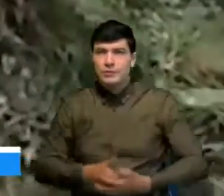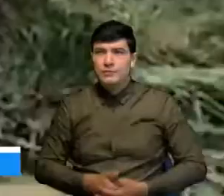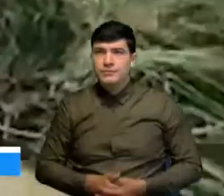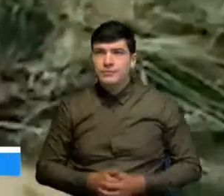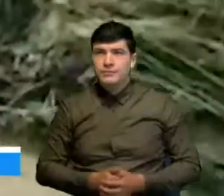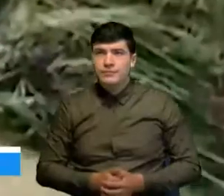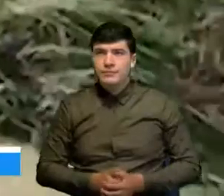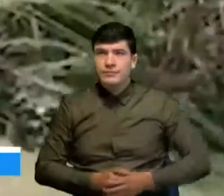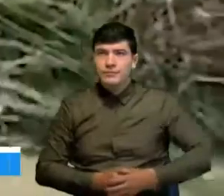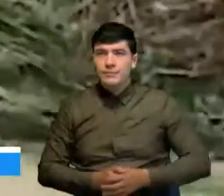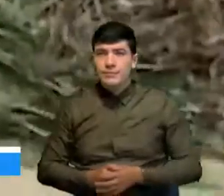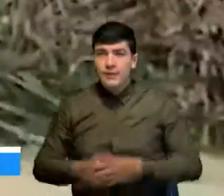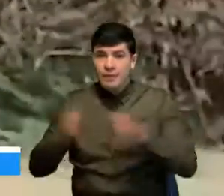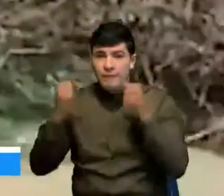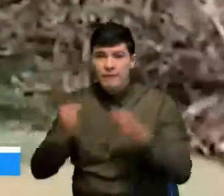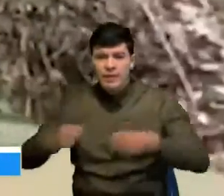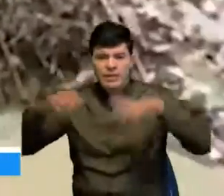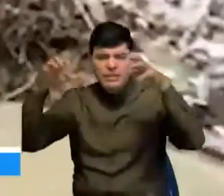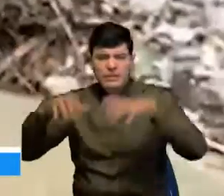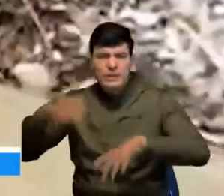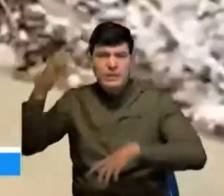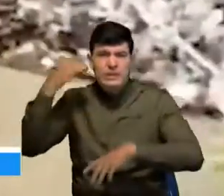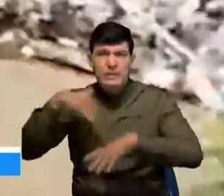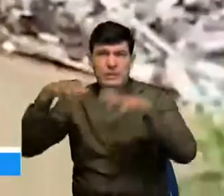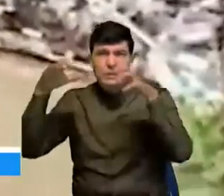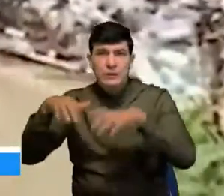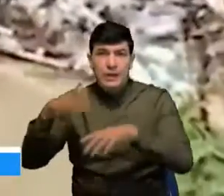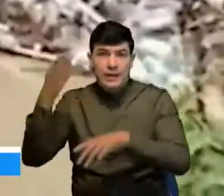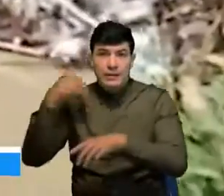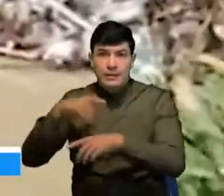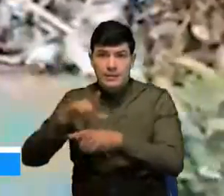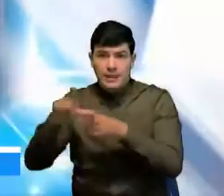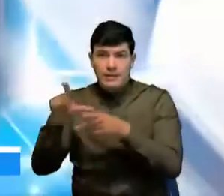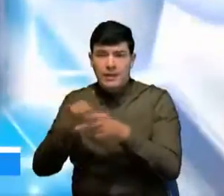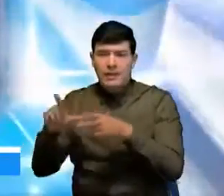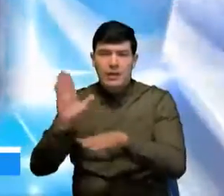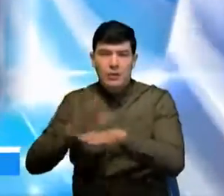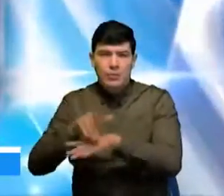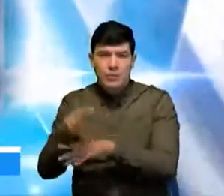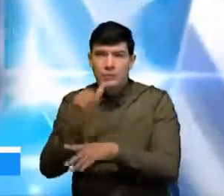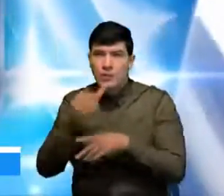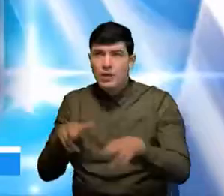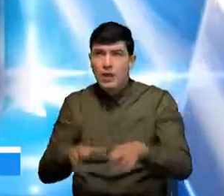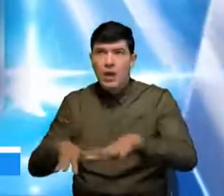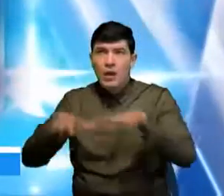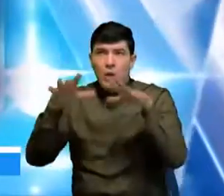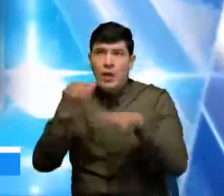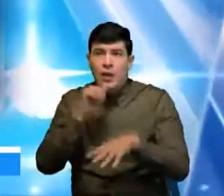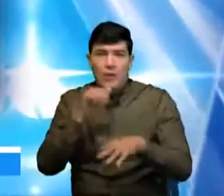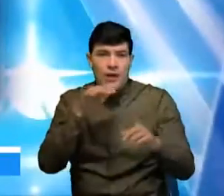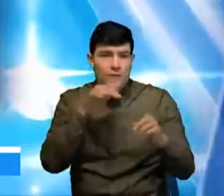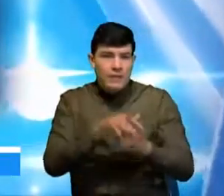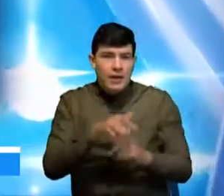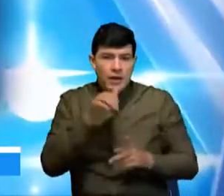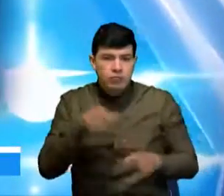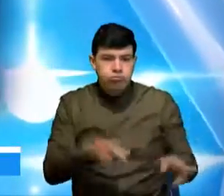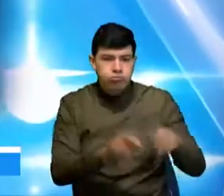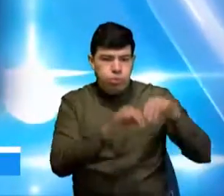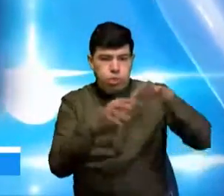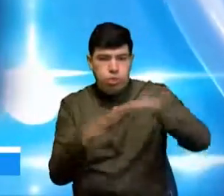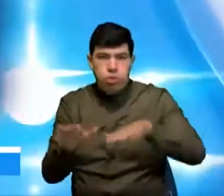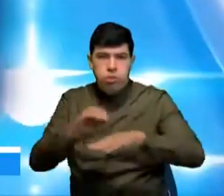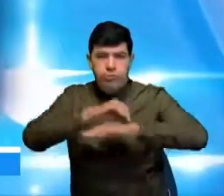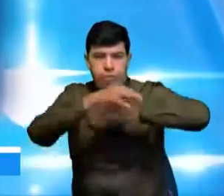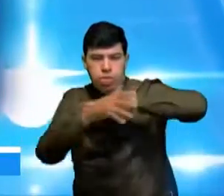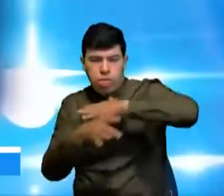las fuertes lluvias registradas en el municipio de ocaña en las últimas semanas ha traído consigo inundaciones en viviendas y desbordamiento de ríos y montañas